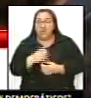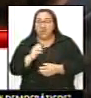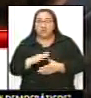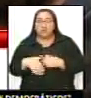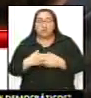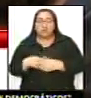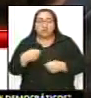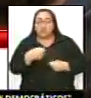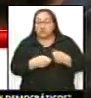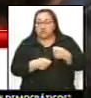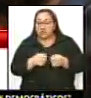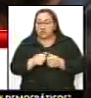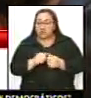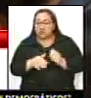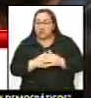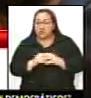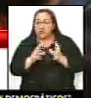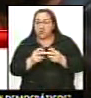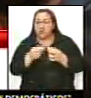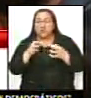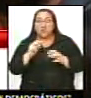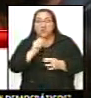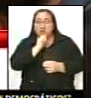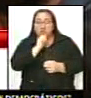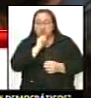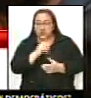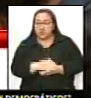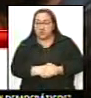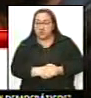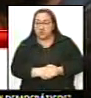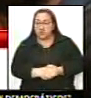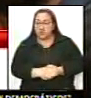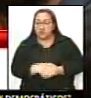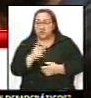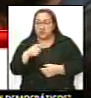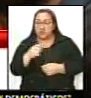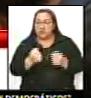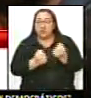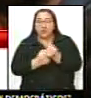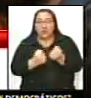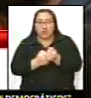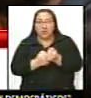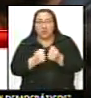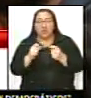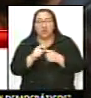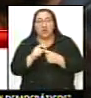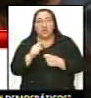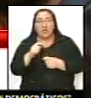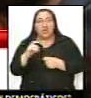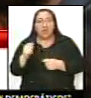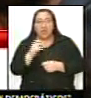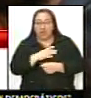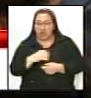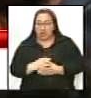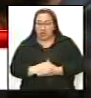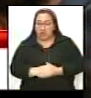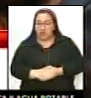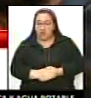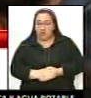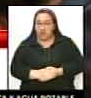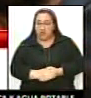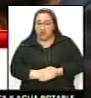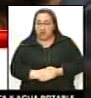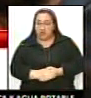que viene a través de las asociaciones público-privadas necesitan el respaldo, la garantía del Estado. En este